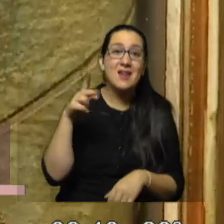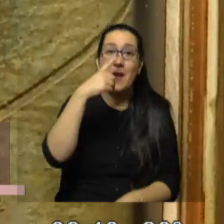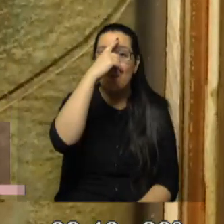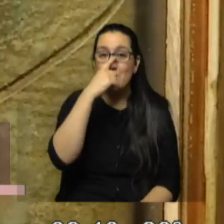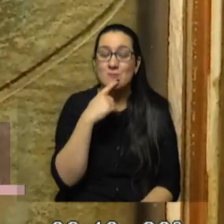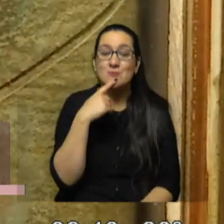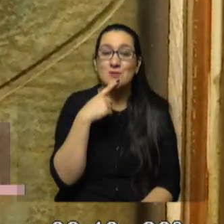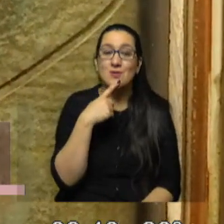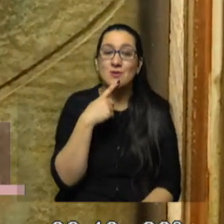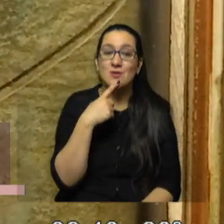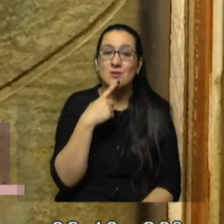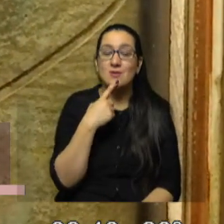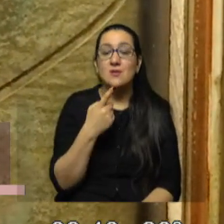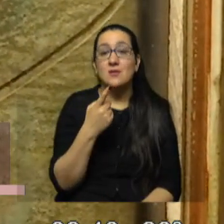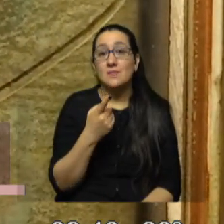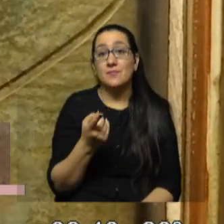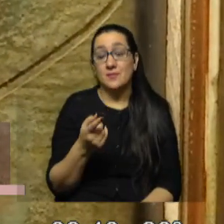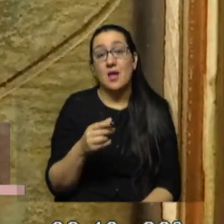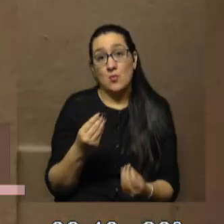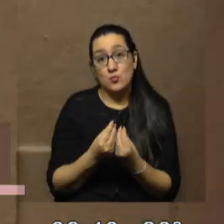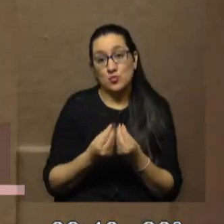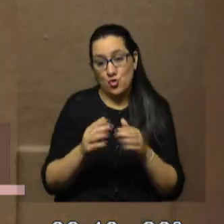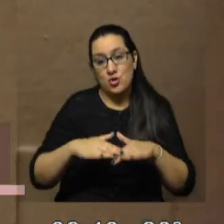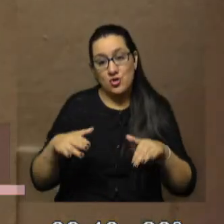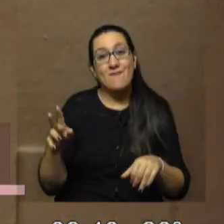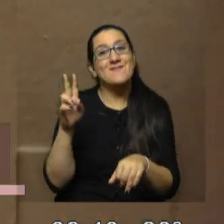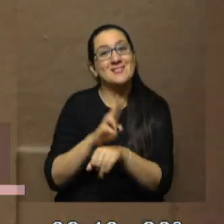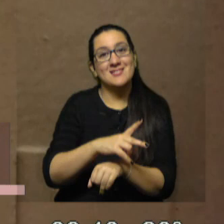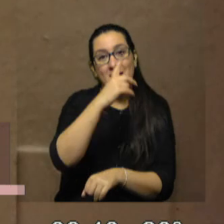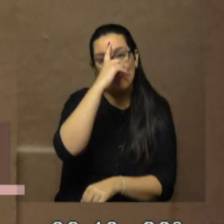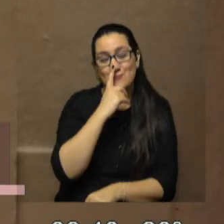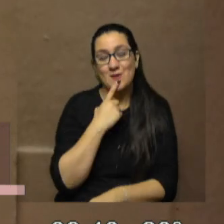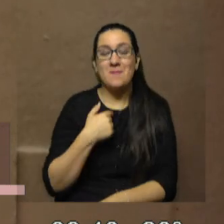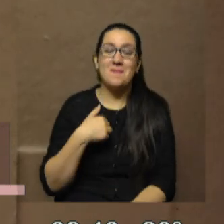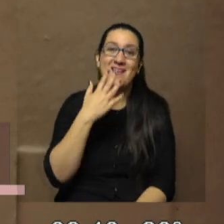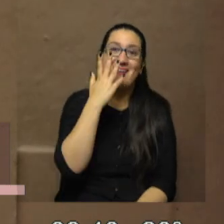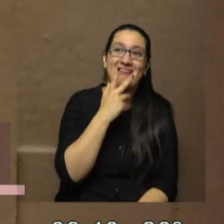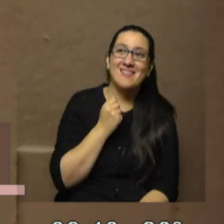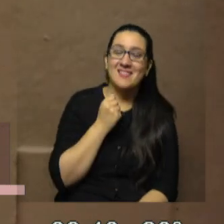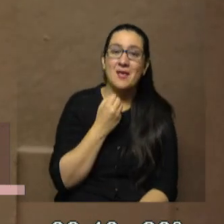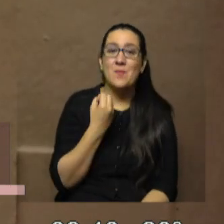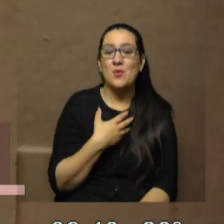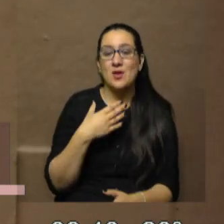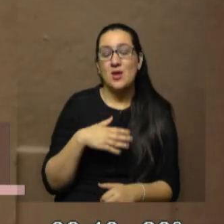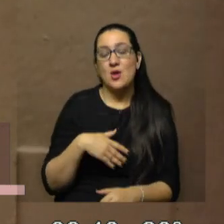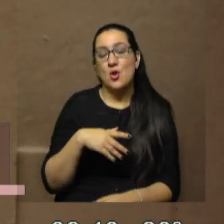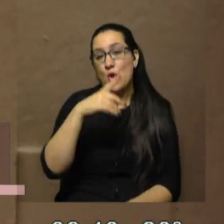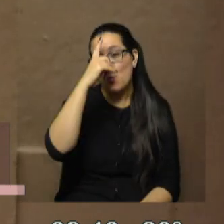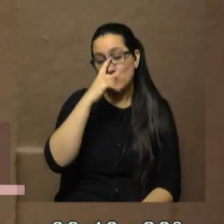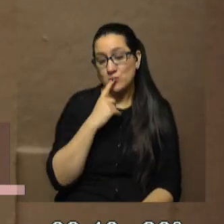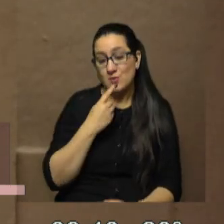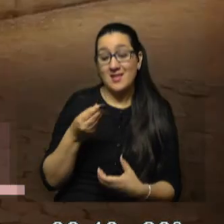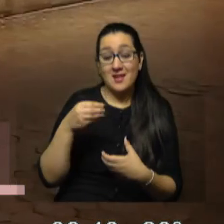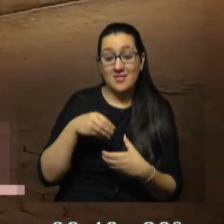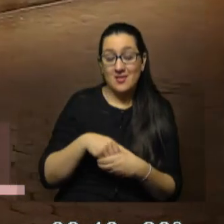son buena parte de nuestro público, y lo cual está genial porque los museos pasan a ser